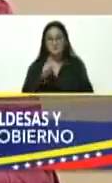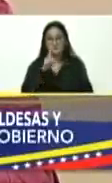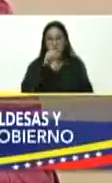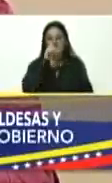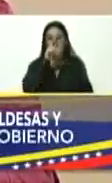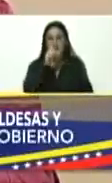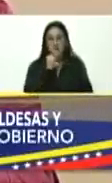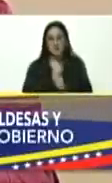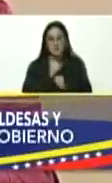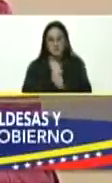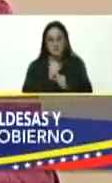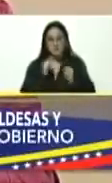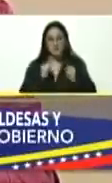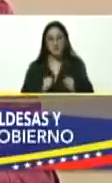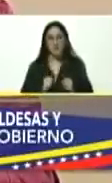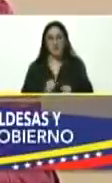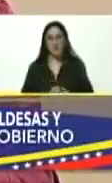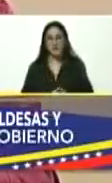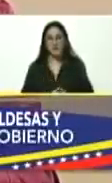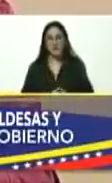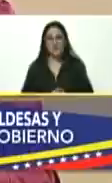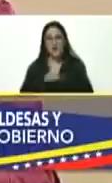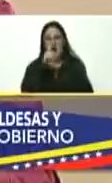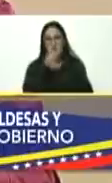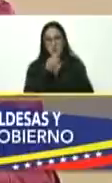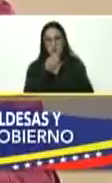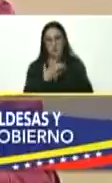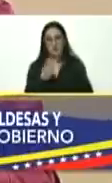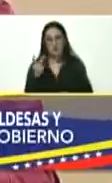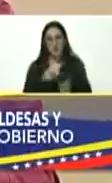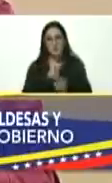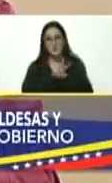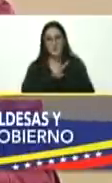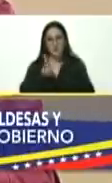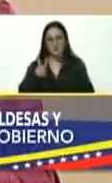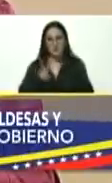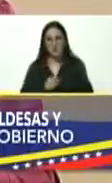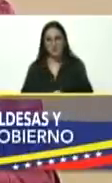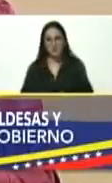laborioso pero un año bonito el 2022